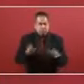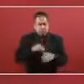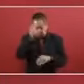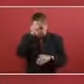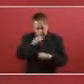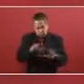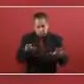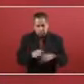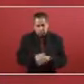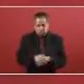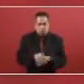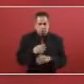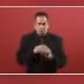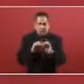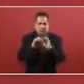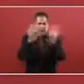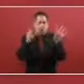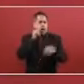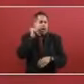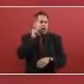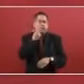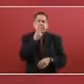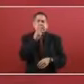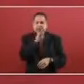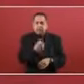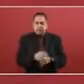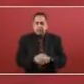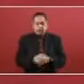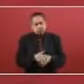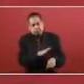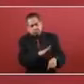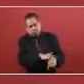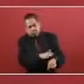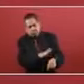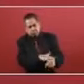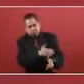Lo dije con mucha claridad. Es un llamado